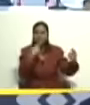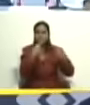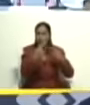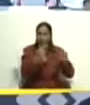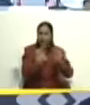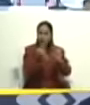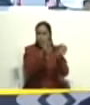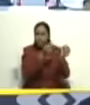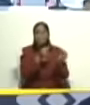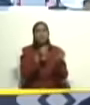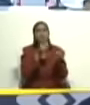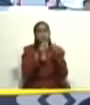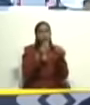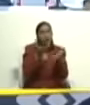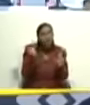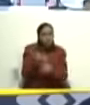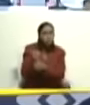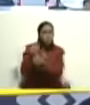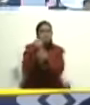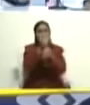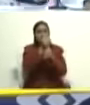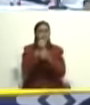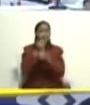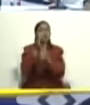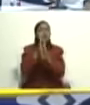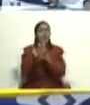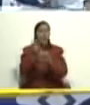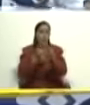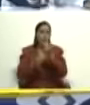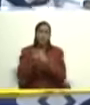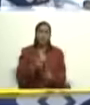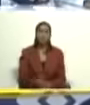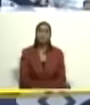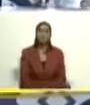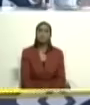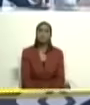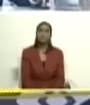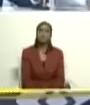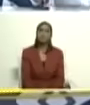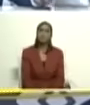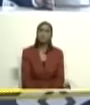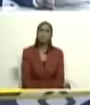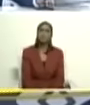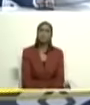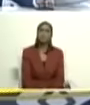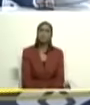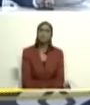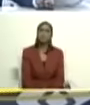de recuperación. Yo quisiera que el presidente de la CBG, compañero